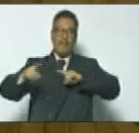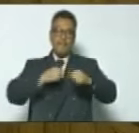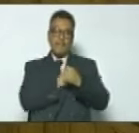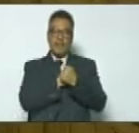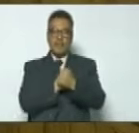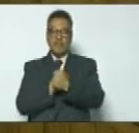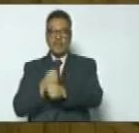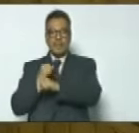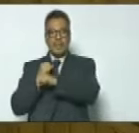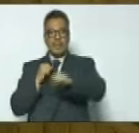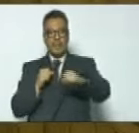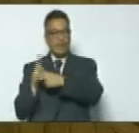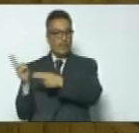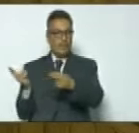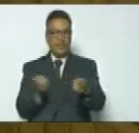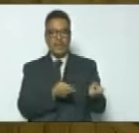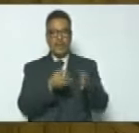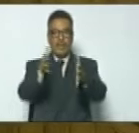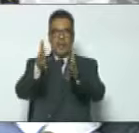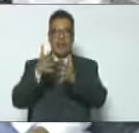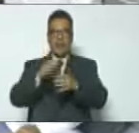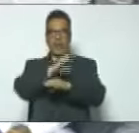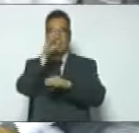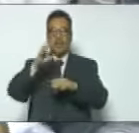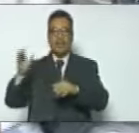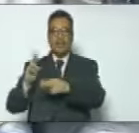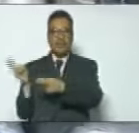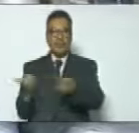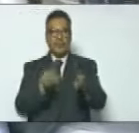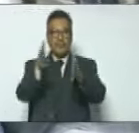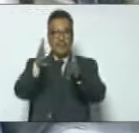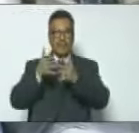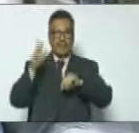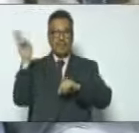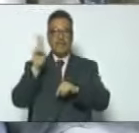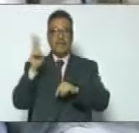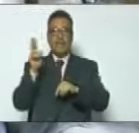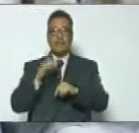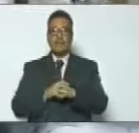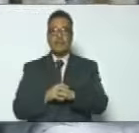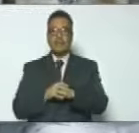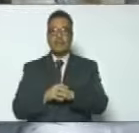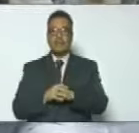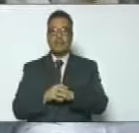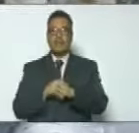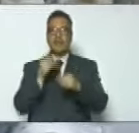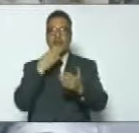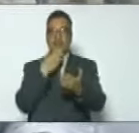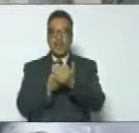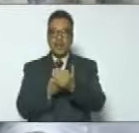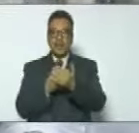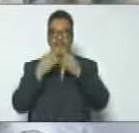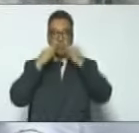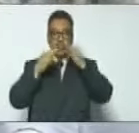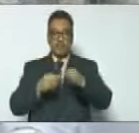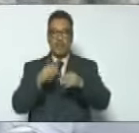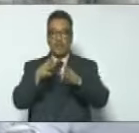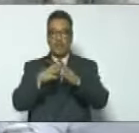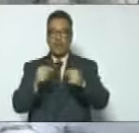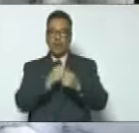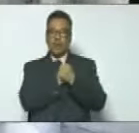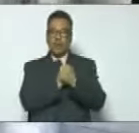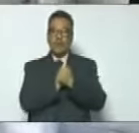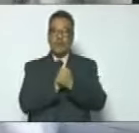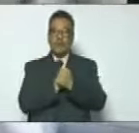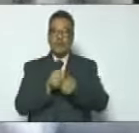pasión del béisbol. Bienvenidos campeones del Caribe, bienvenidos campeones de Venezuela. Muchas gracias por todo el amor